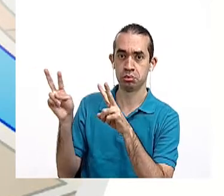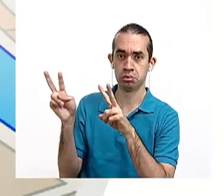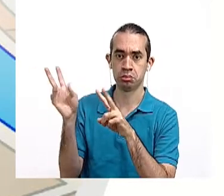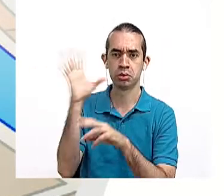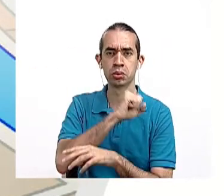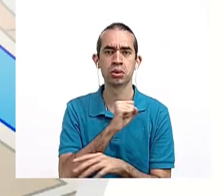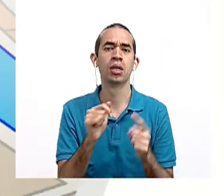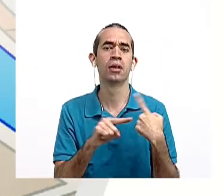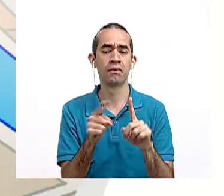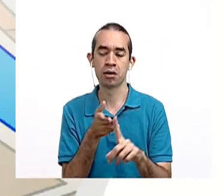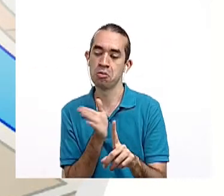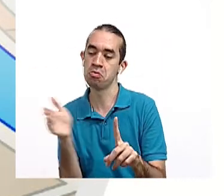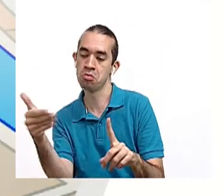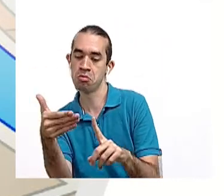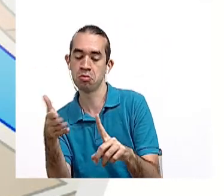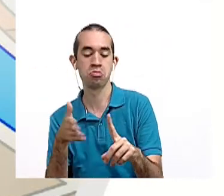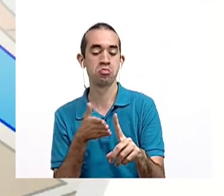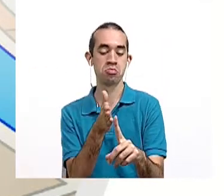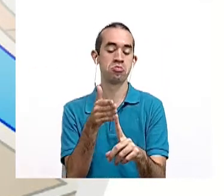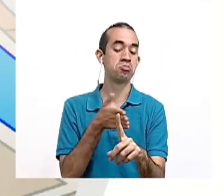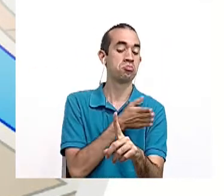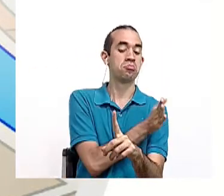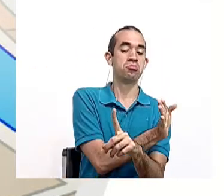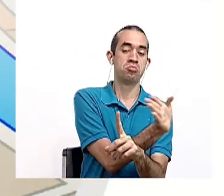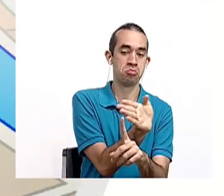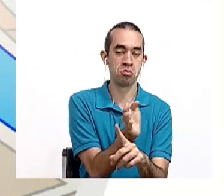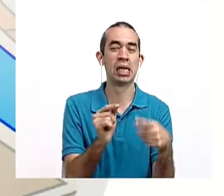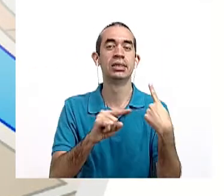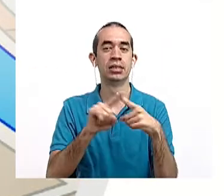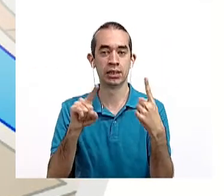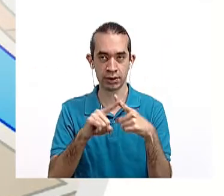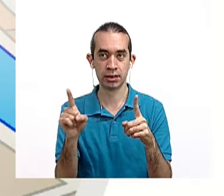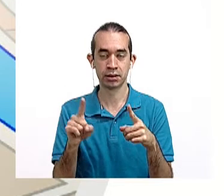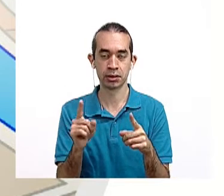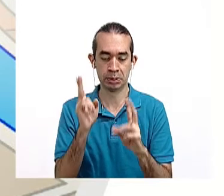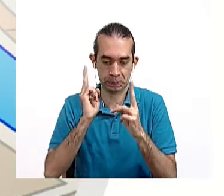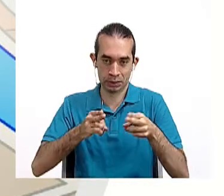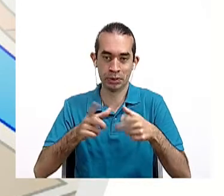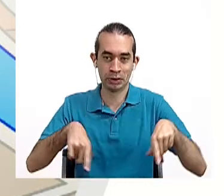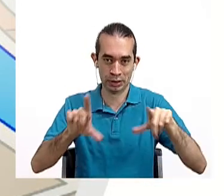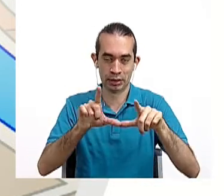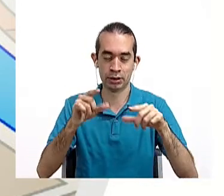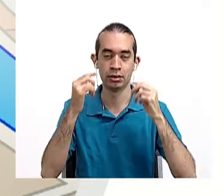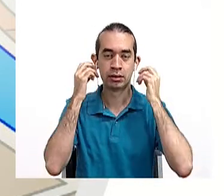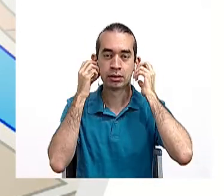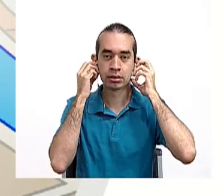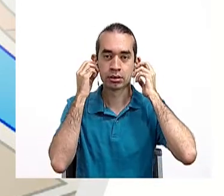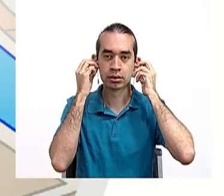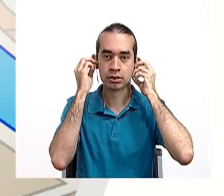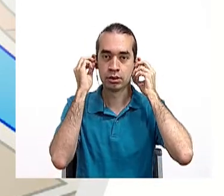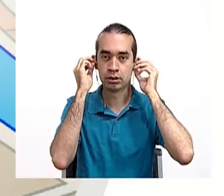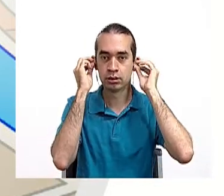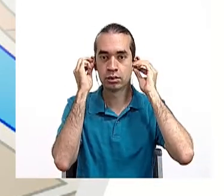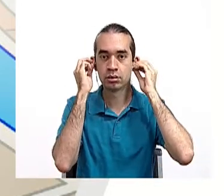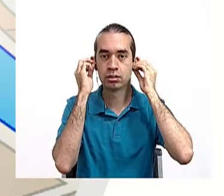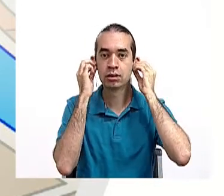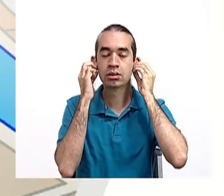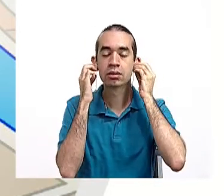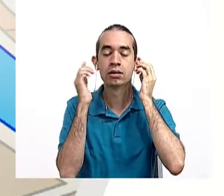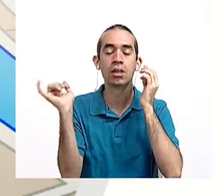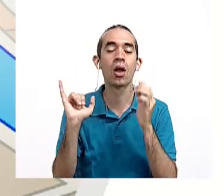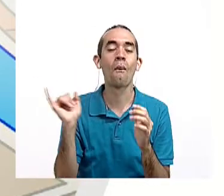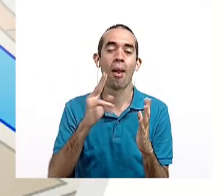que hay caminos, hay alternativas para llegar a ese mismo punto. Lo mismo ocurrirá